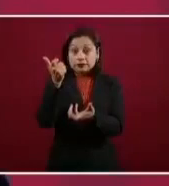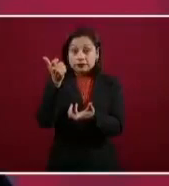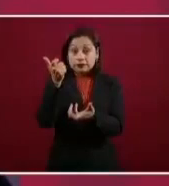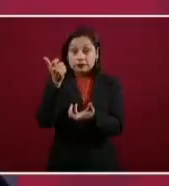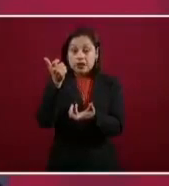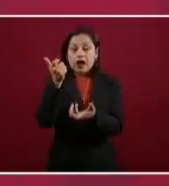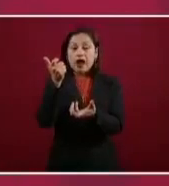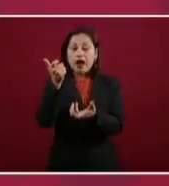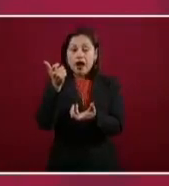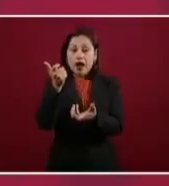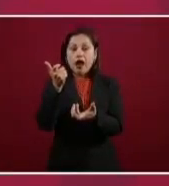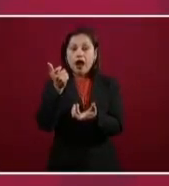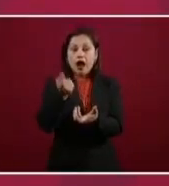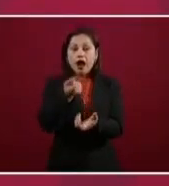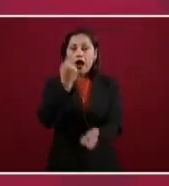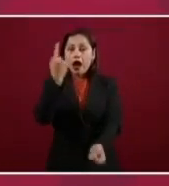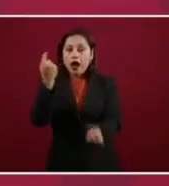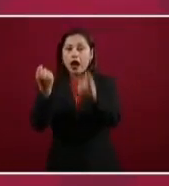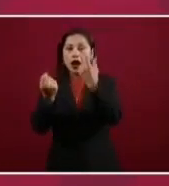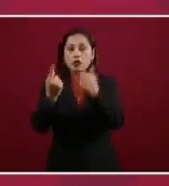instancias gubernamentales